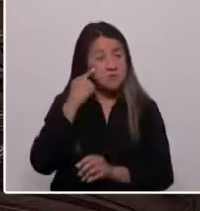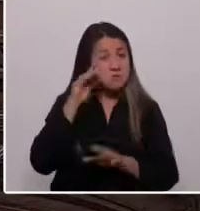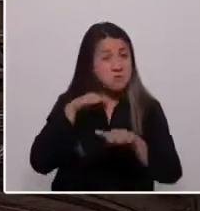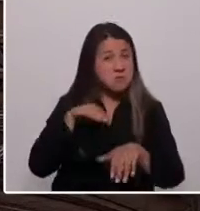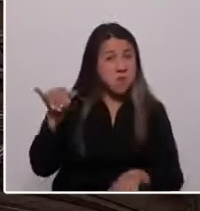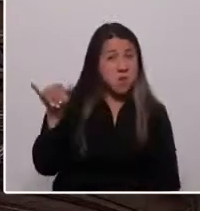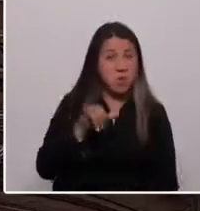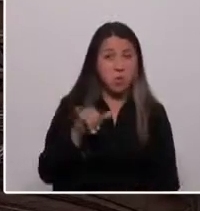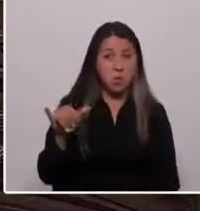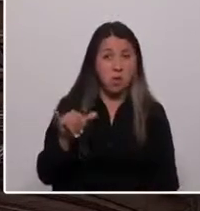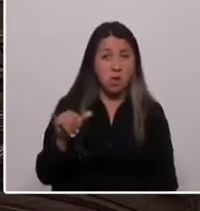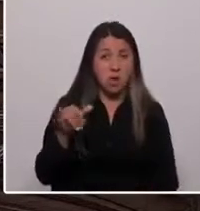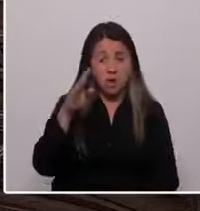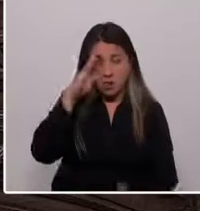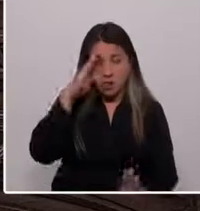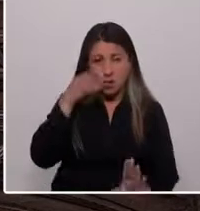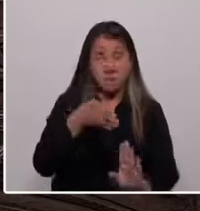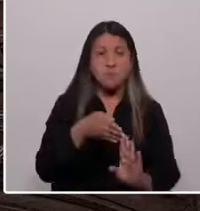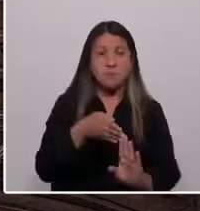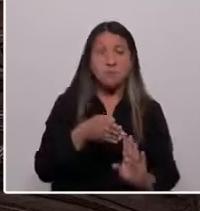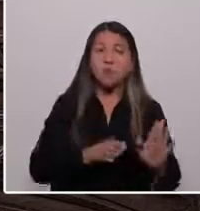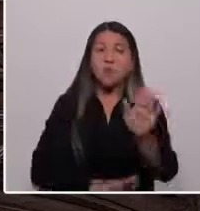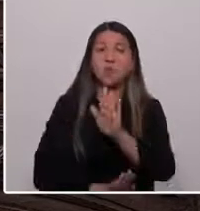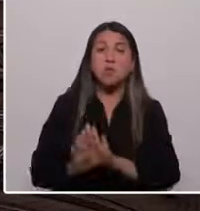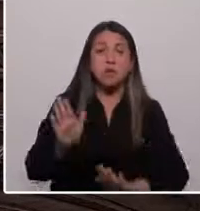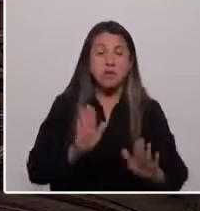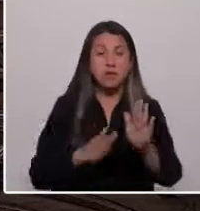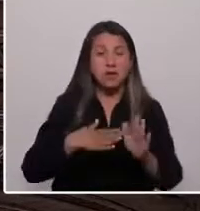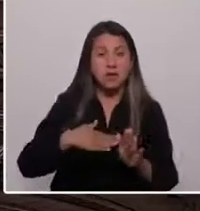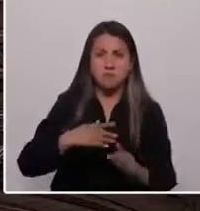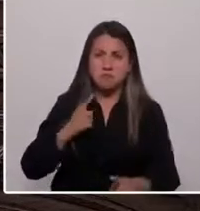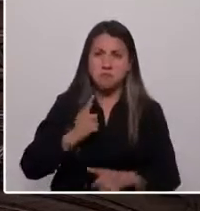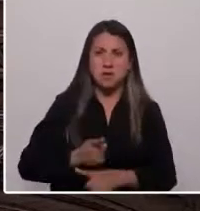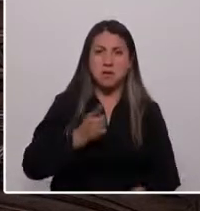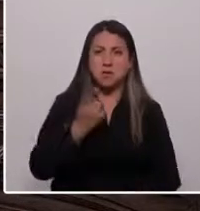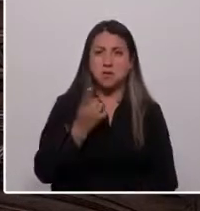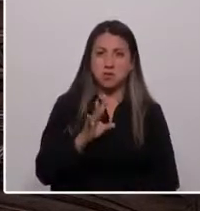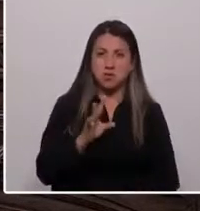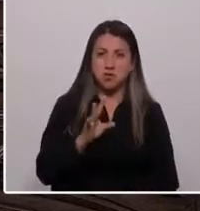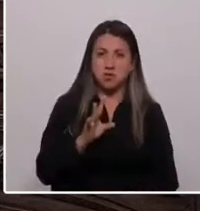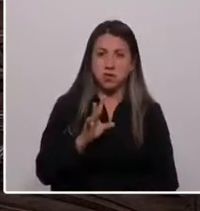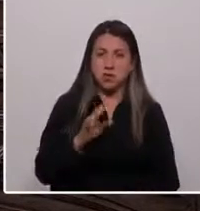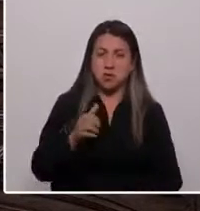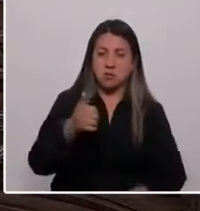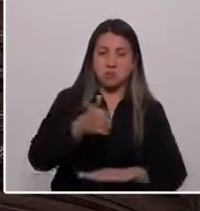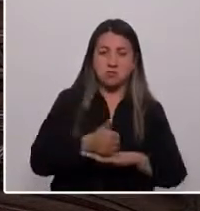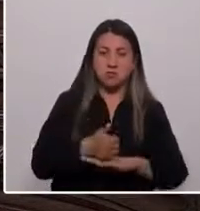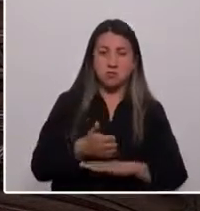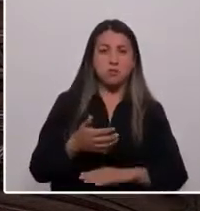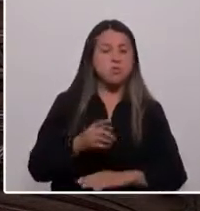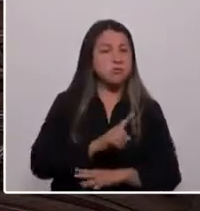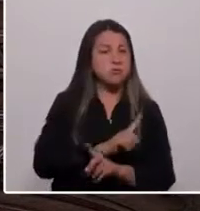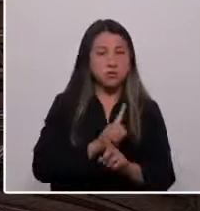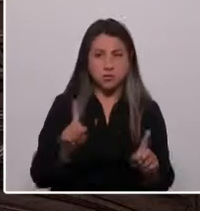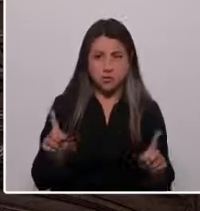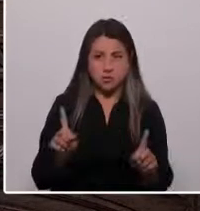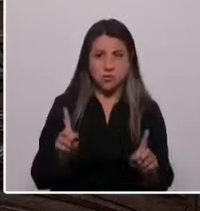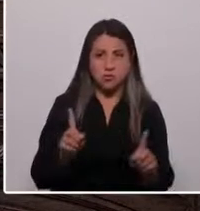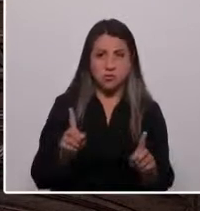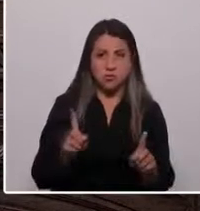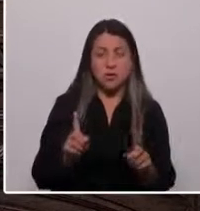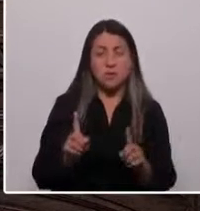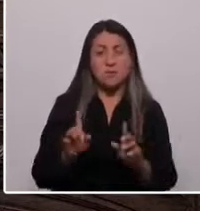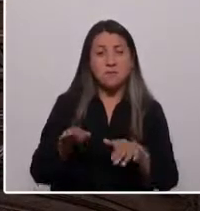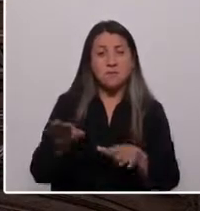prisma cuidado con querer imponer una sola posición no sigamos el camino de venezuela